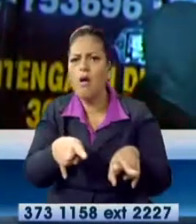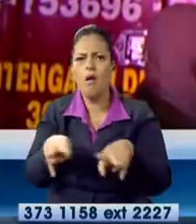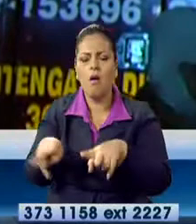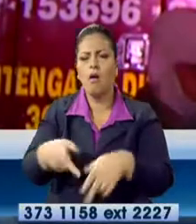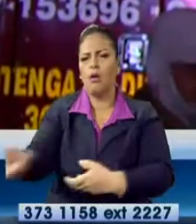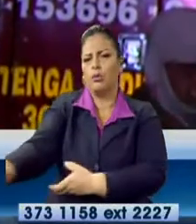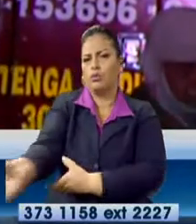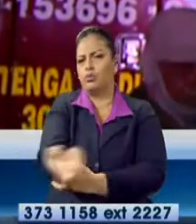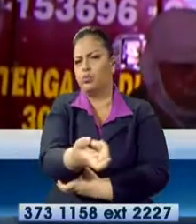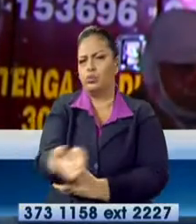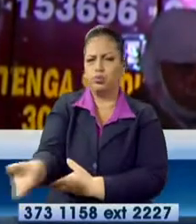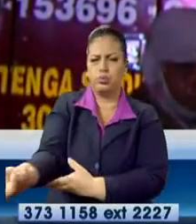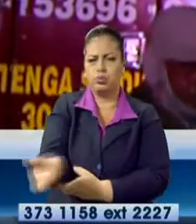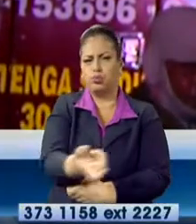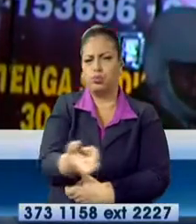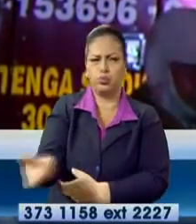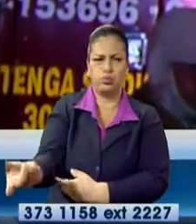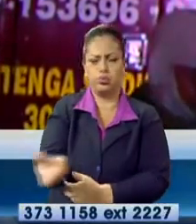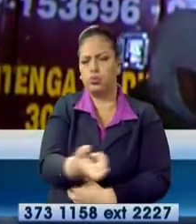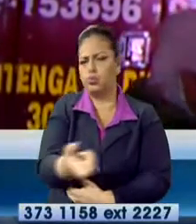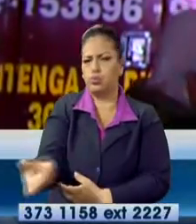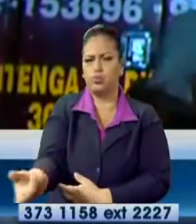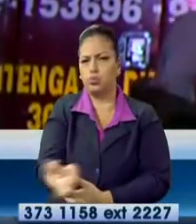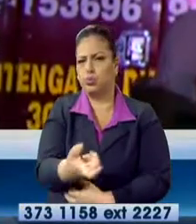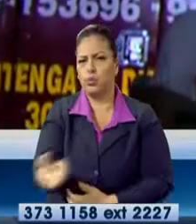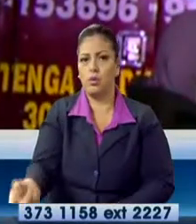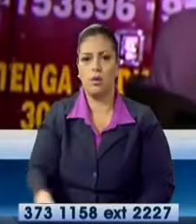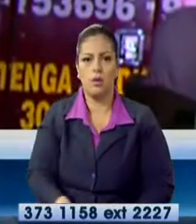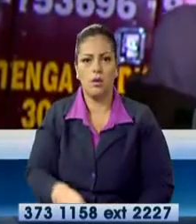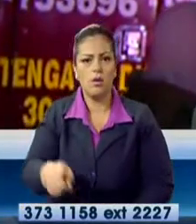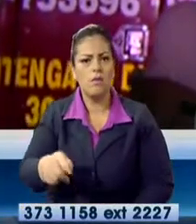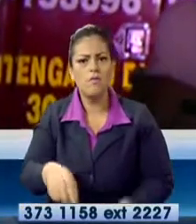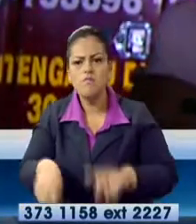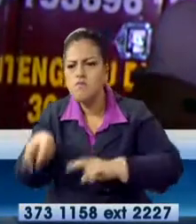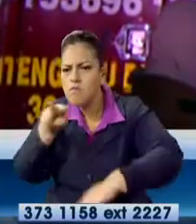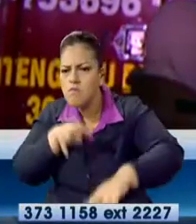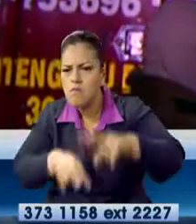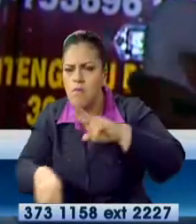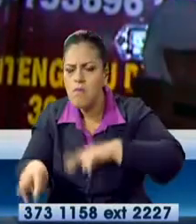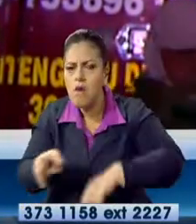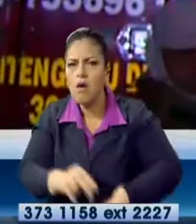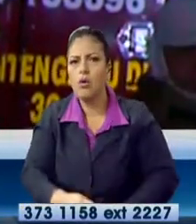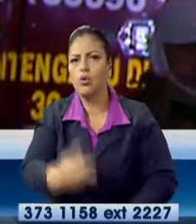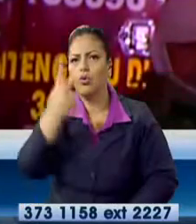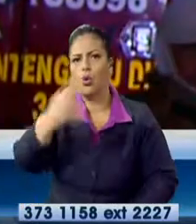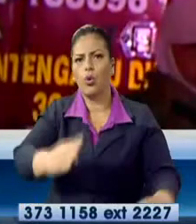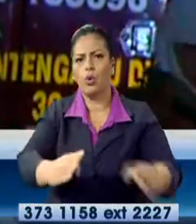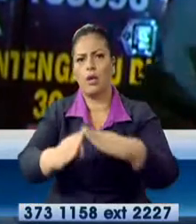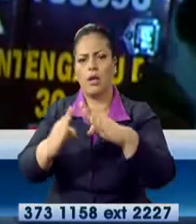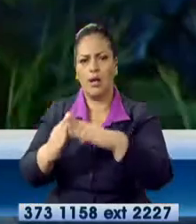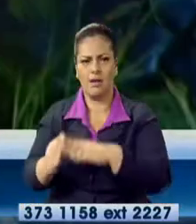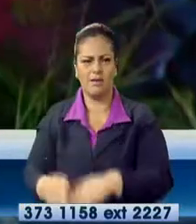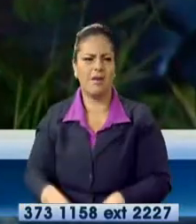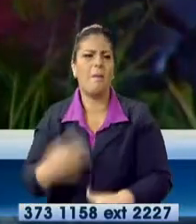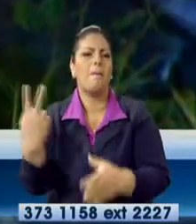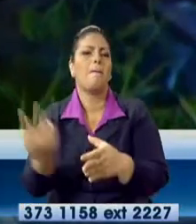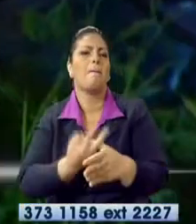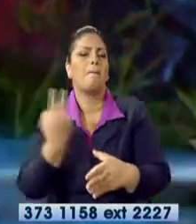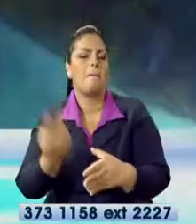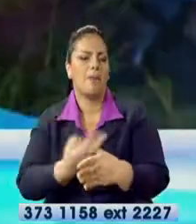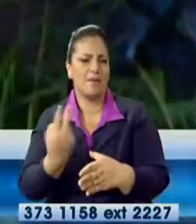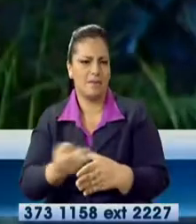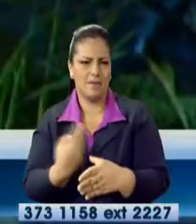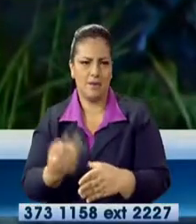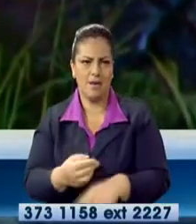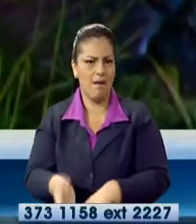llamas y haciendo una inspección rápida, nos percatamos que son dos viviendas. Pero las dos están totalmente deshabitadas, no vive nadie. El percance